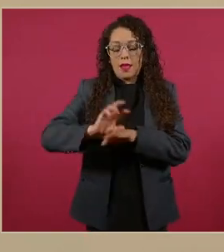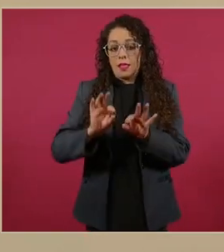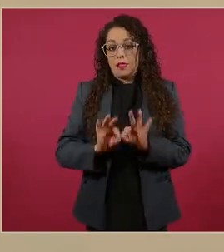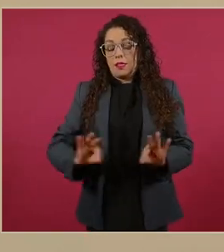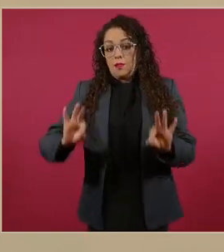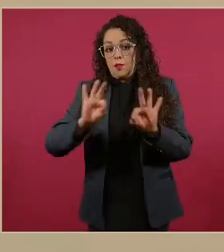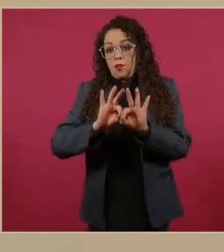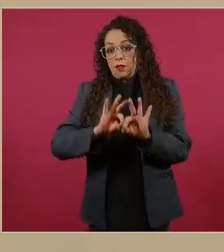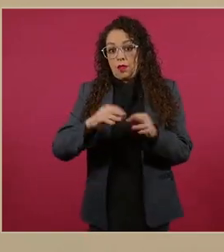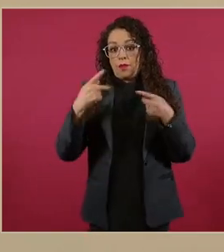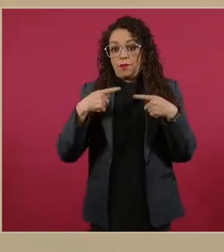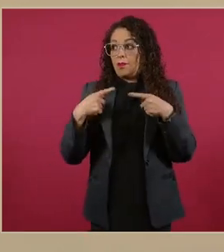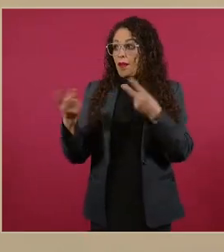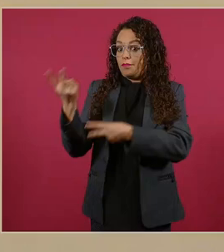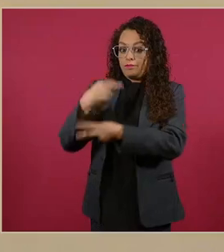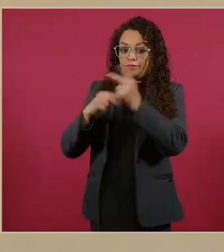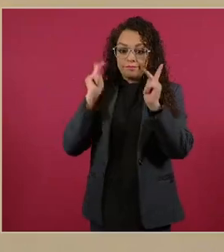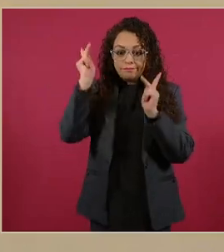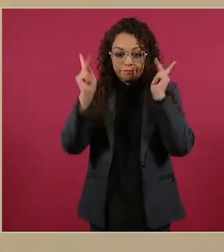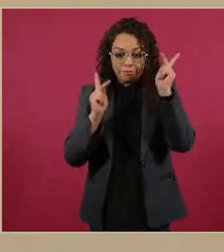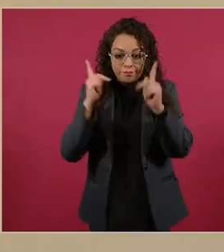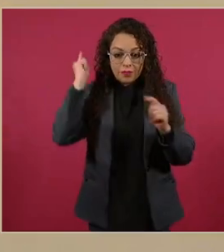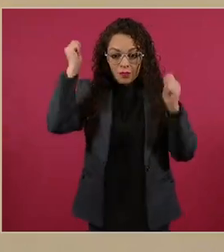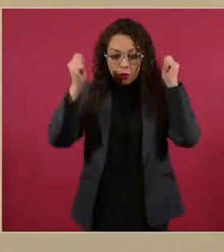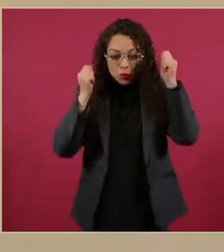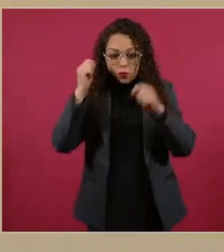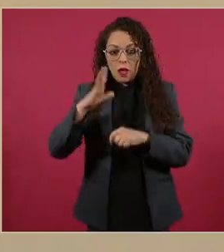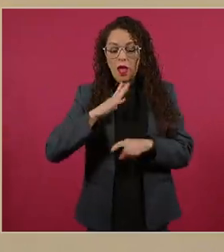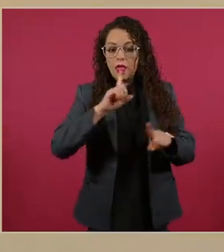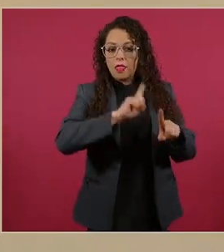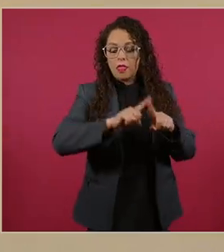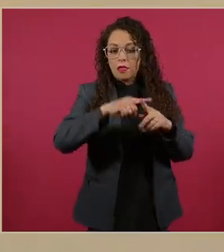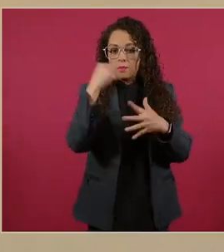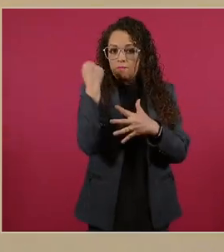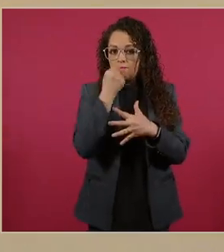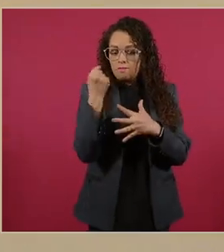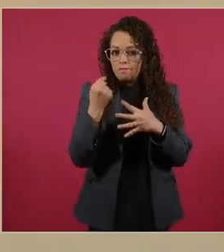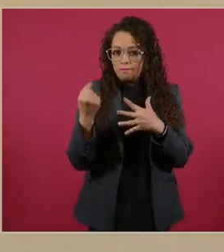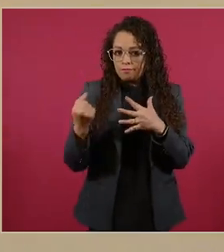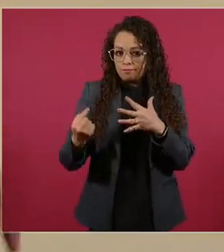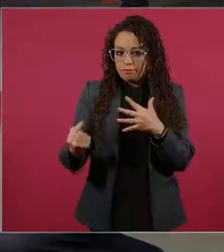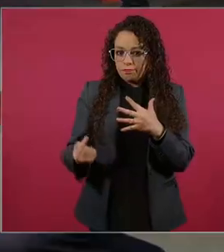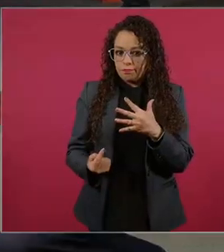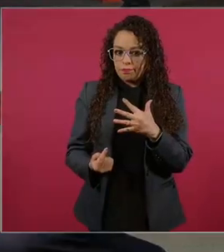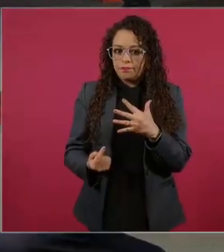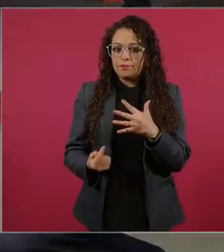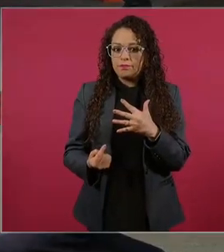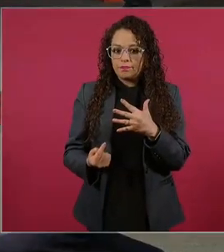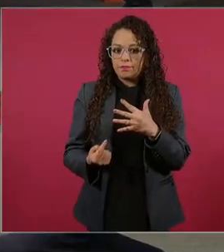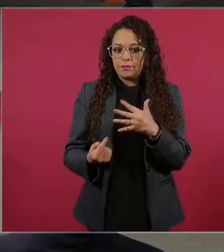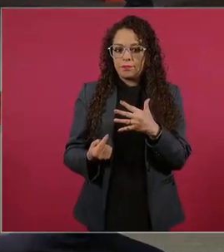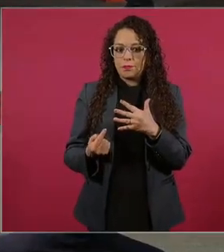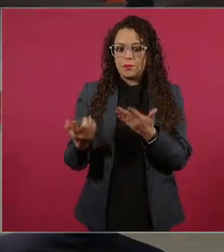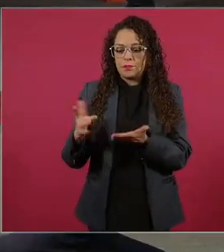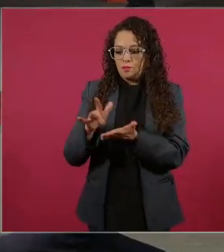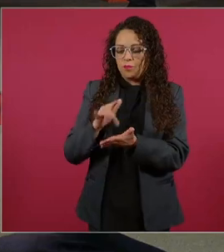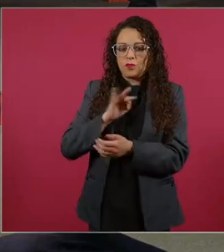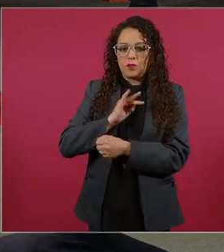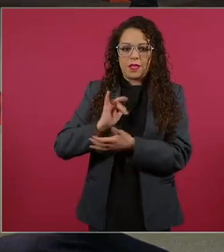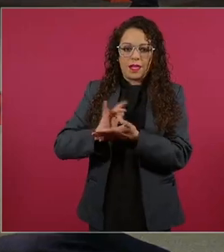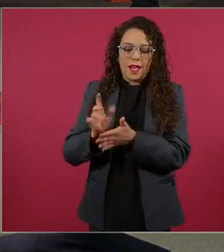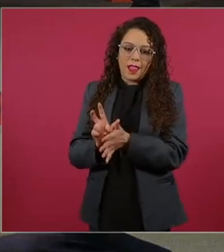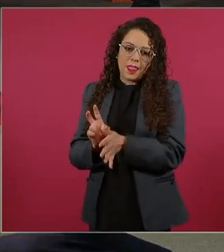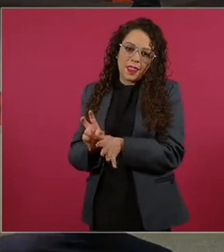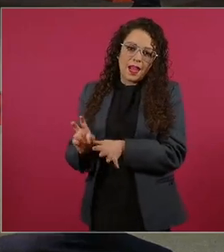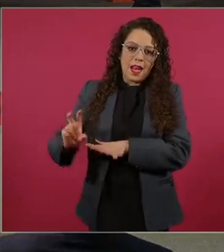nos visitan, en la que se puede consultar toda la oferta turística y arqueológica que ofrece el Tren Maya. La siguiente lámina, nada